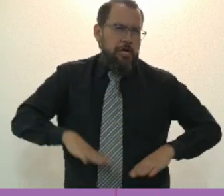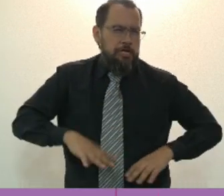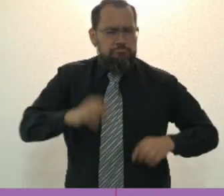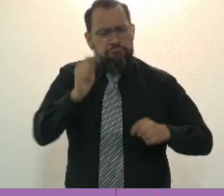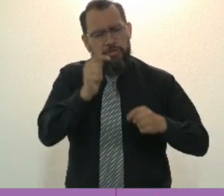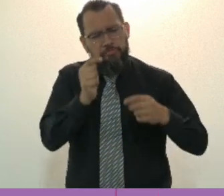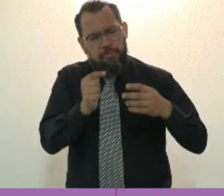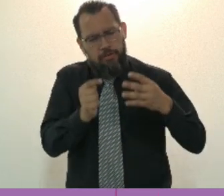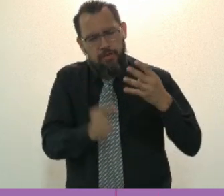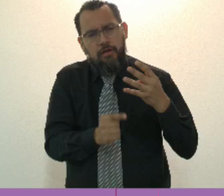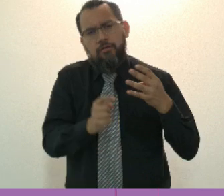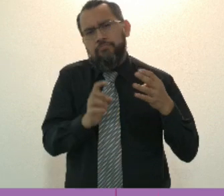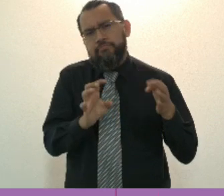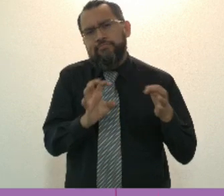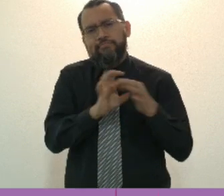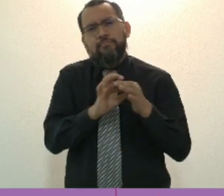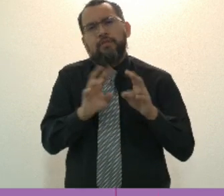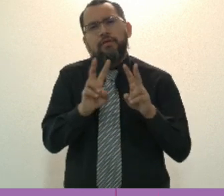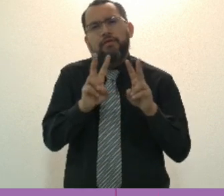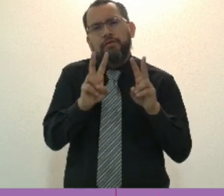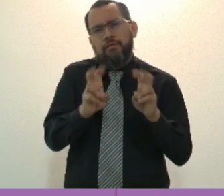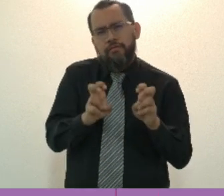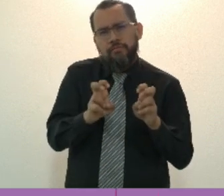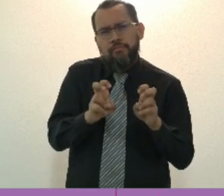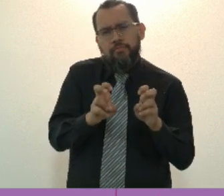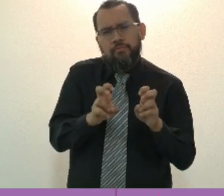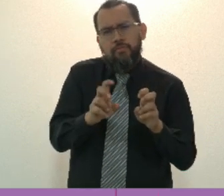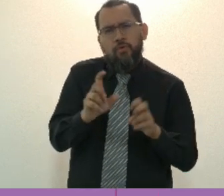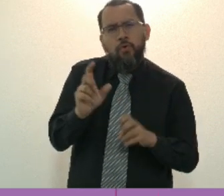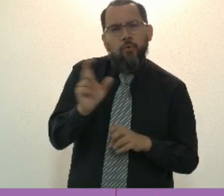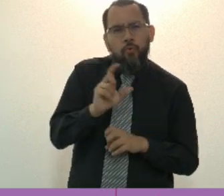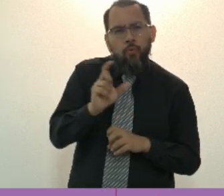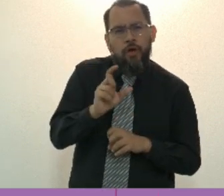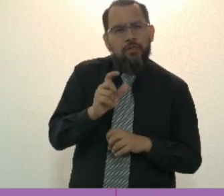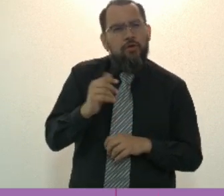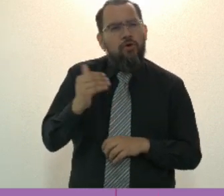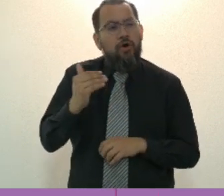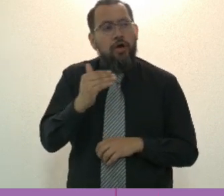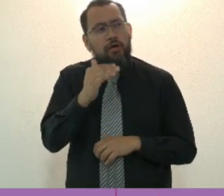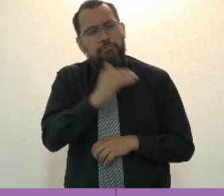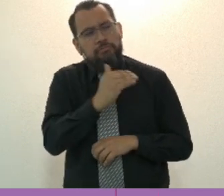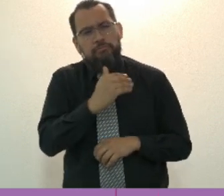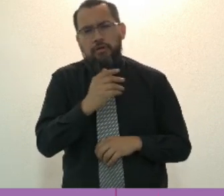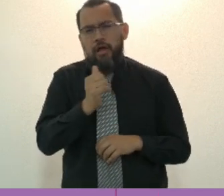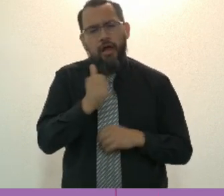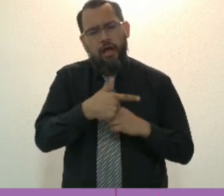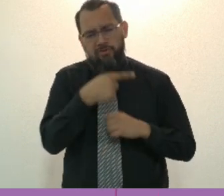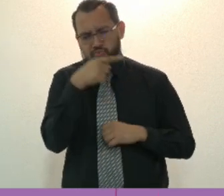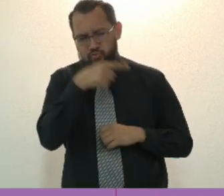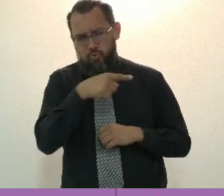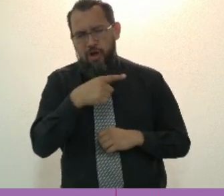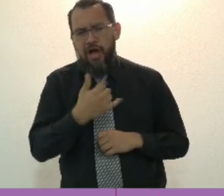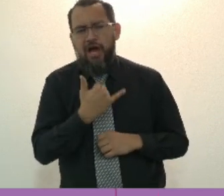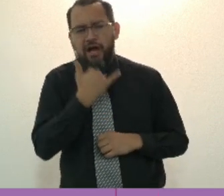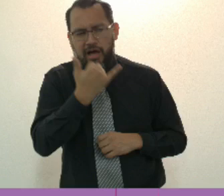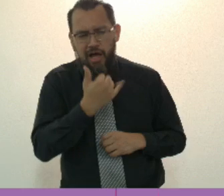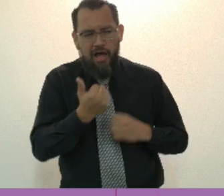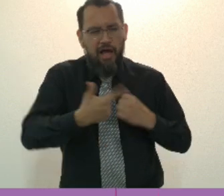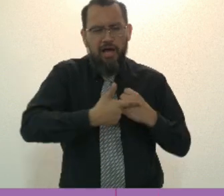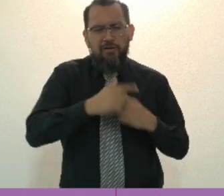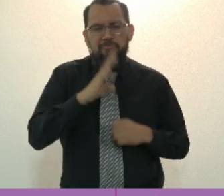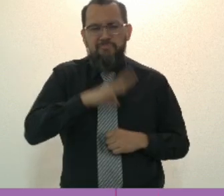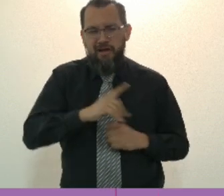sobre todo en los temas de cuando nos puedan llegar a encuadrar en un tema de dolo, de una conducta